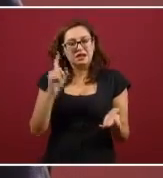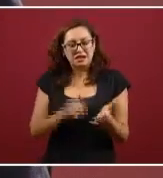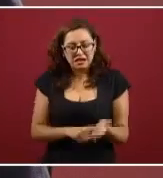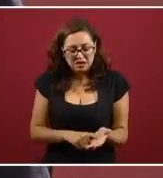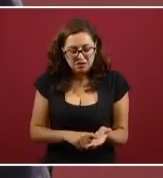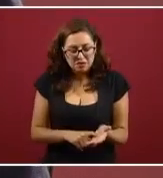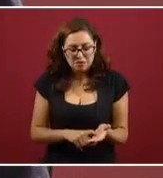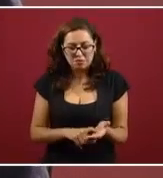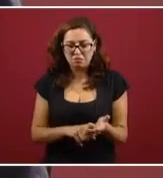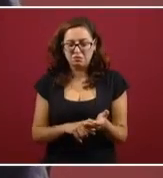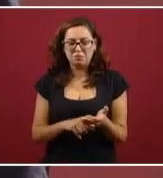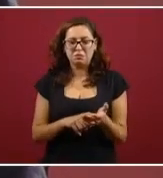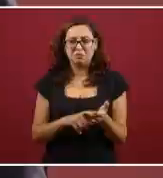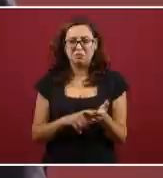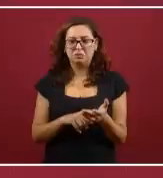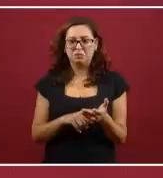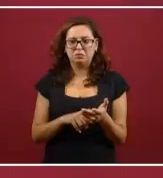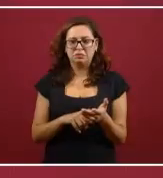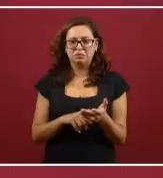7